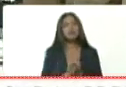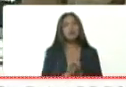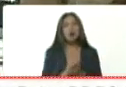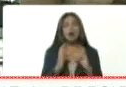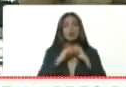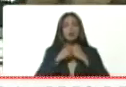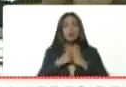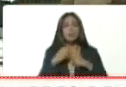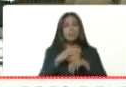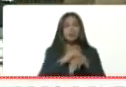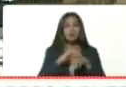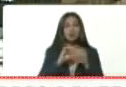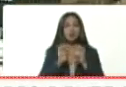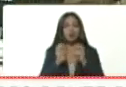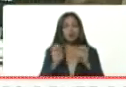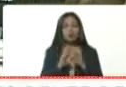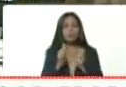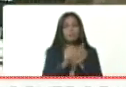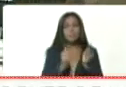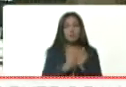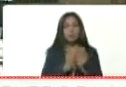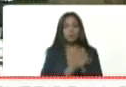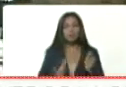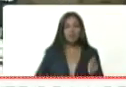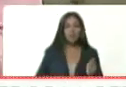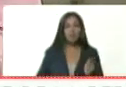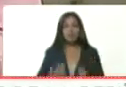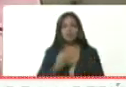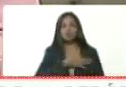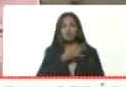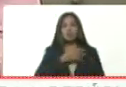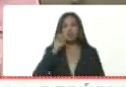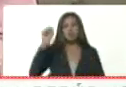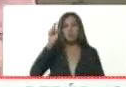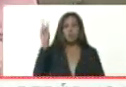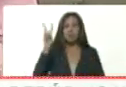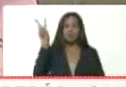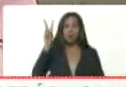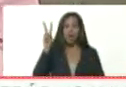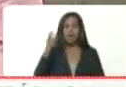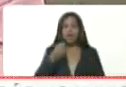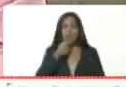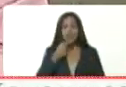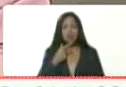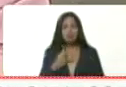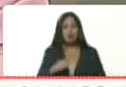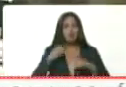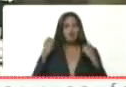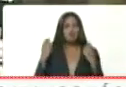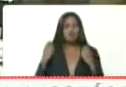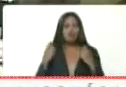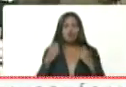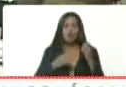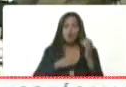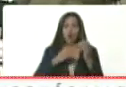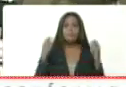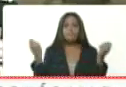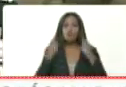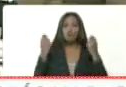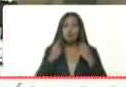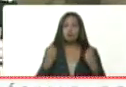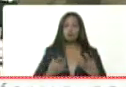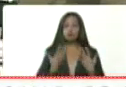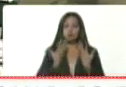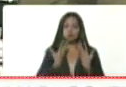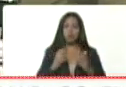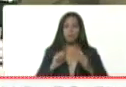ministro de educación vicepresidente del socialismo venezolano que buena motivación en el arranque del